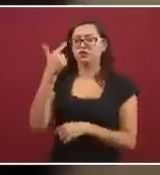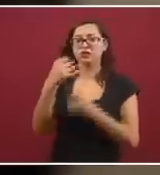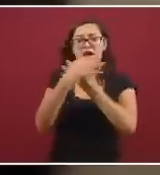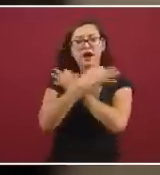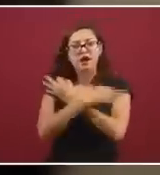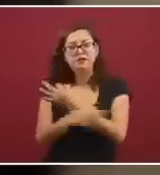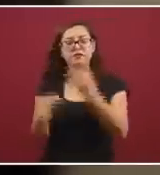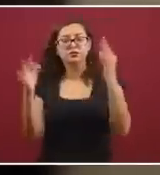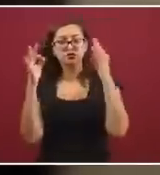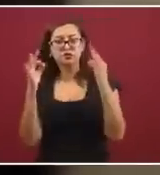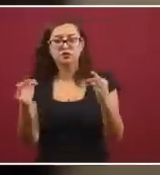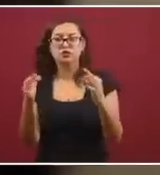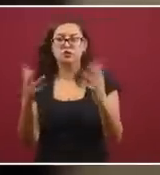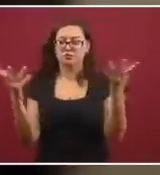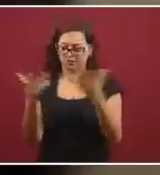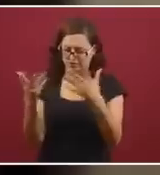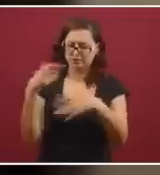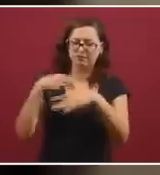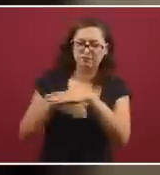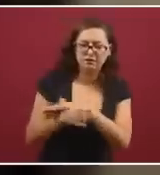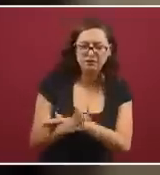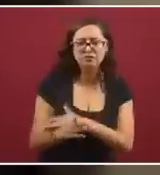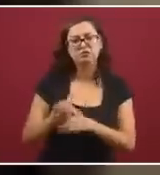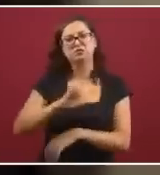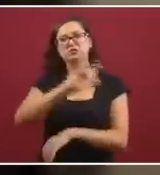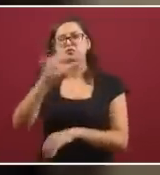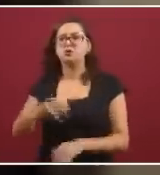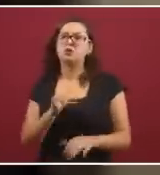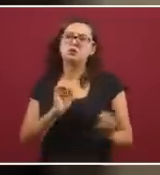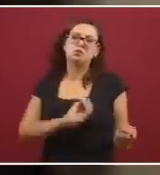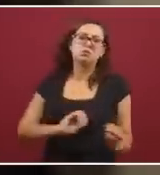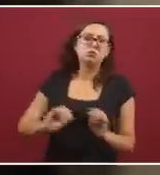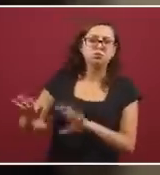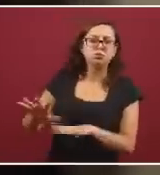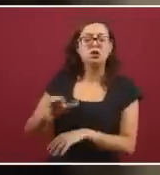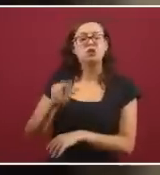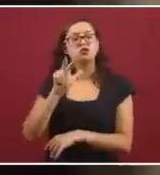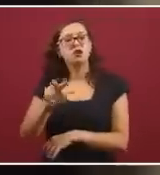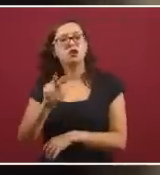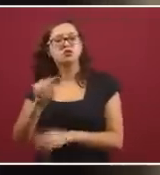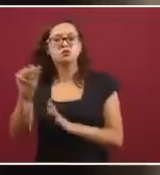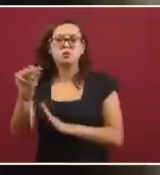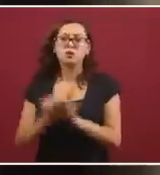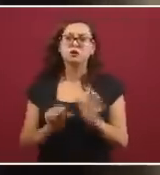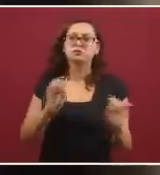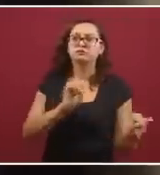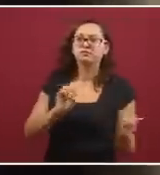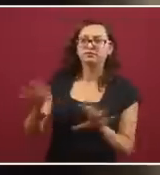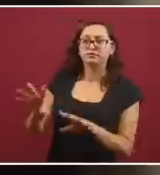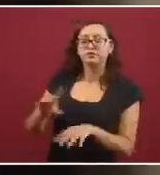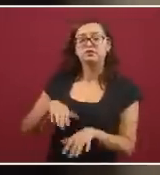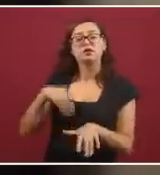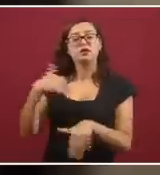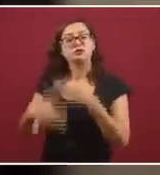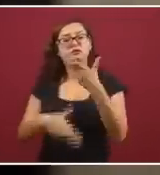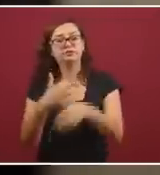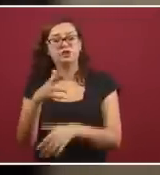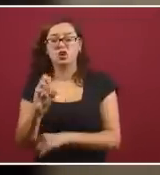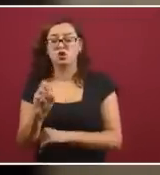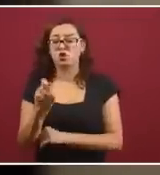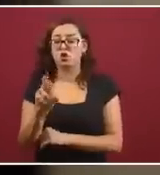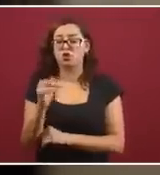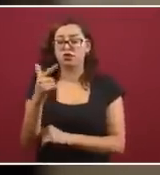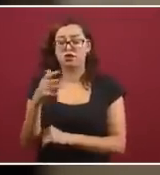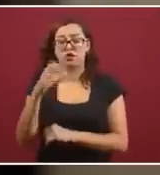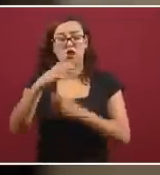meses rodrigo medina dijo que la reactivarían que la terminaría y